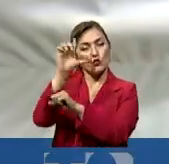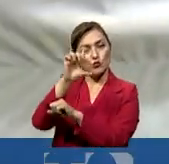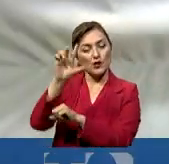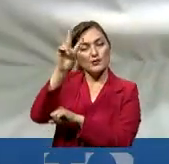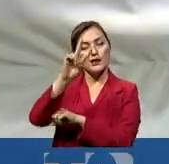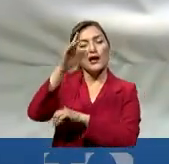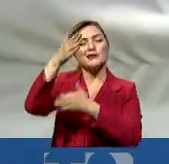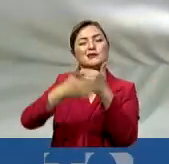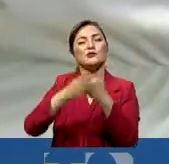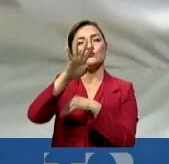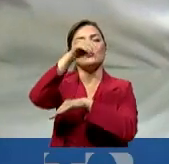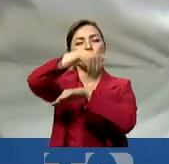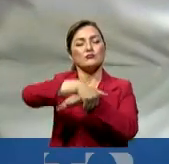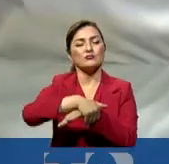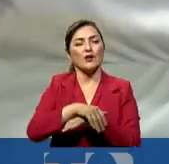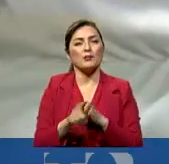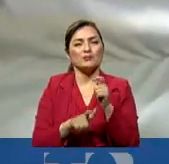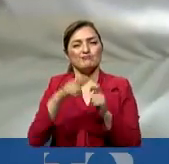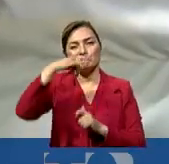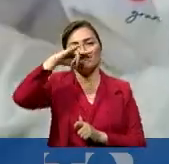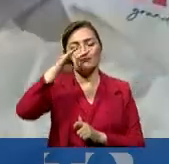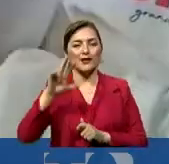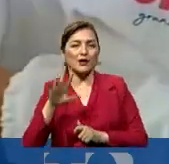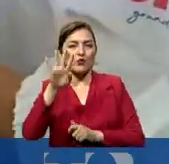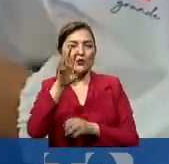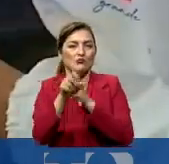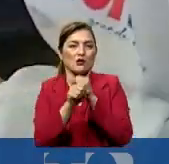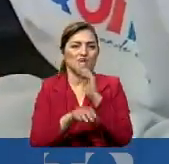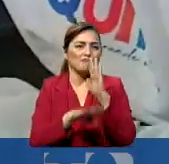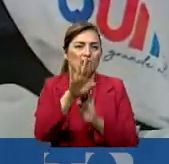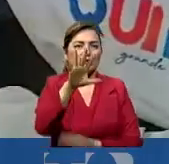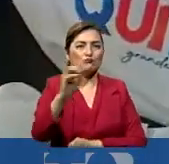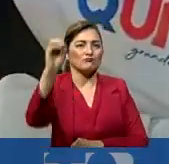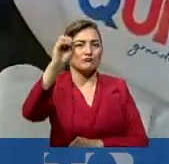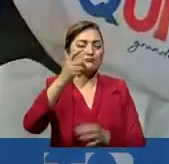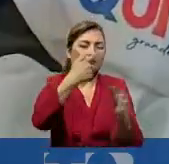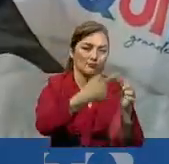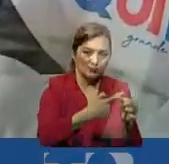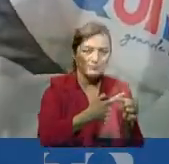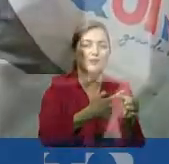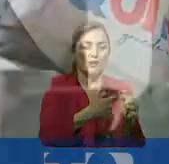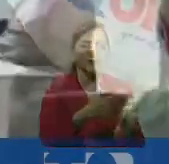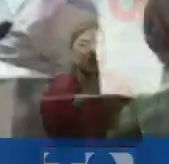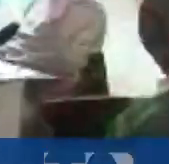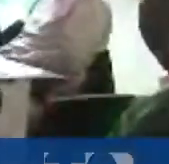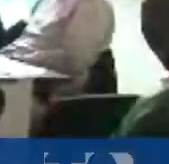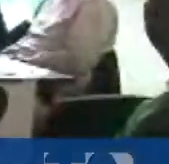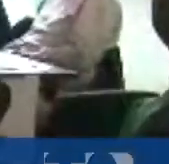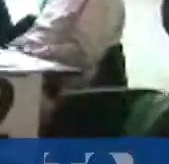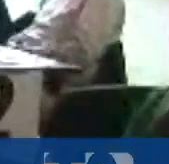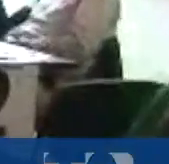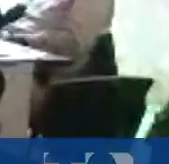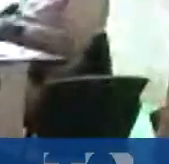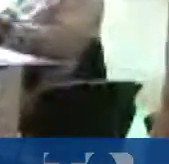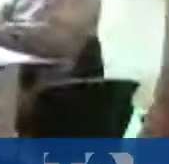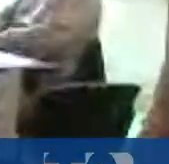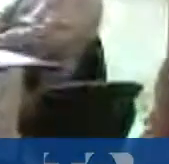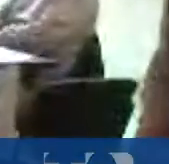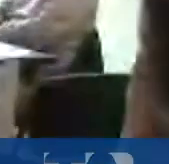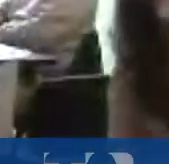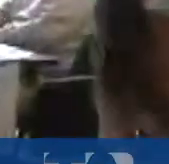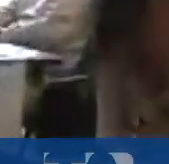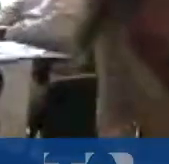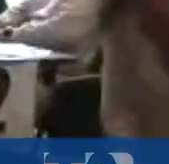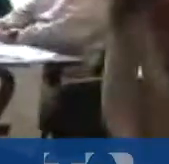pregunta, superamos el 50% en los niños de 3 y 4 años en Quito, ya inmunizados contra la COVID-19. En este punto